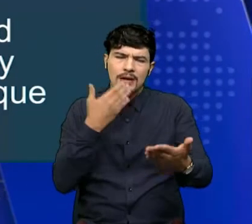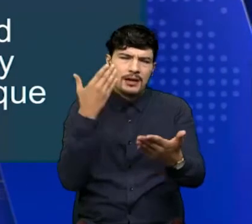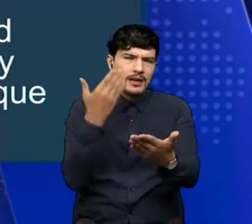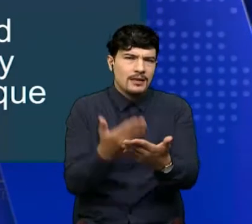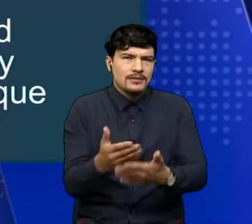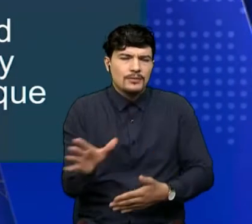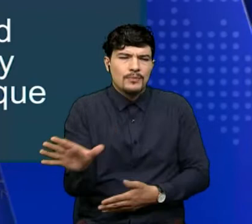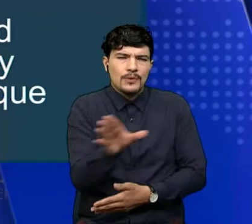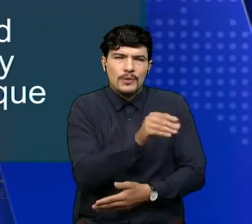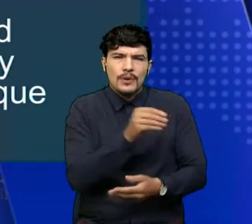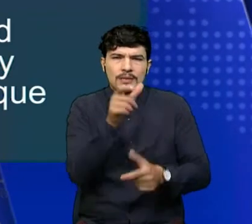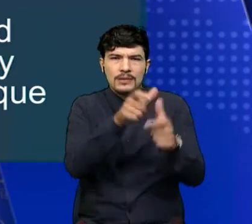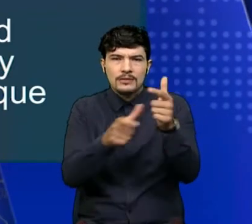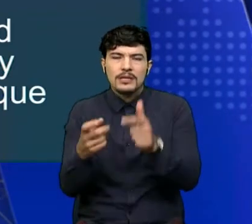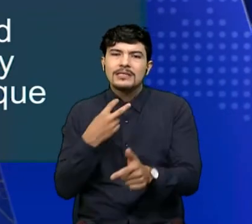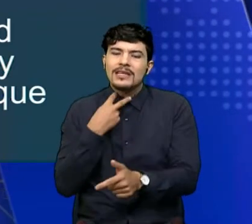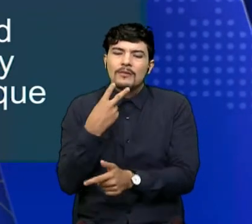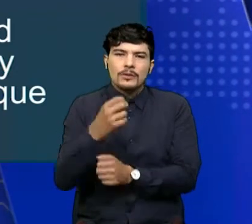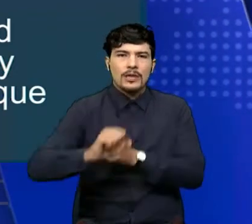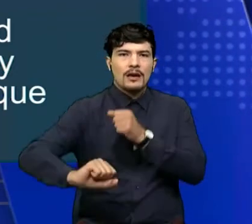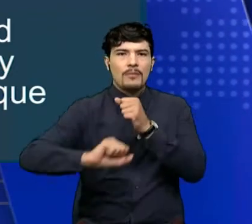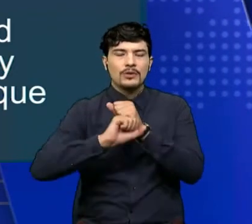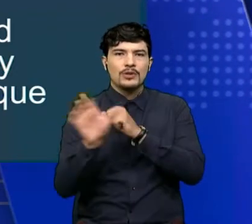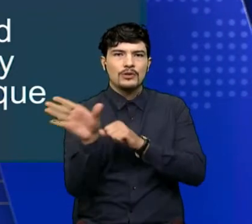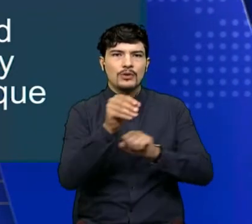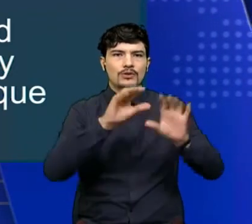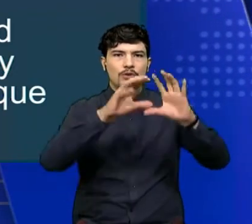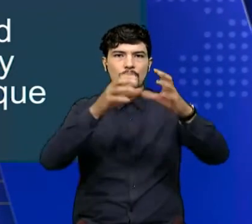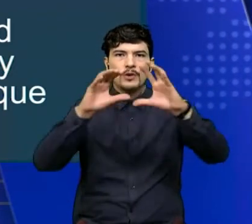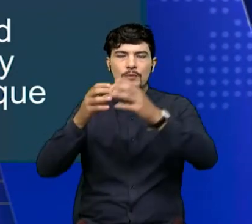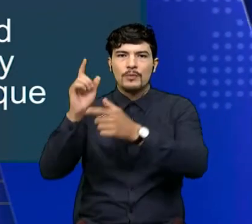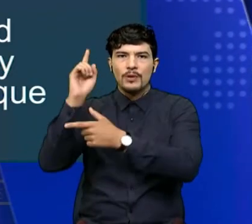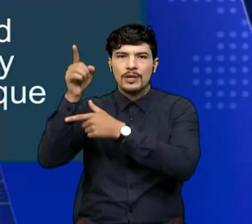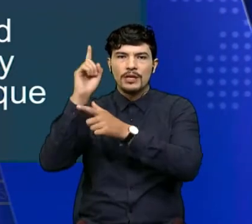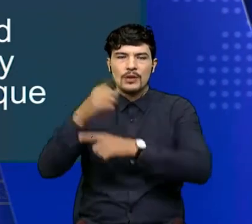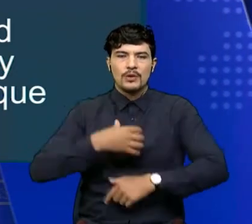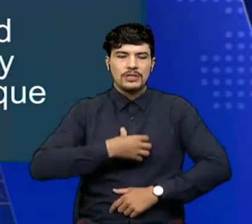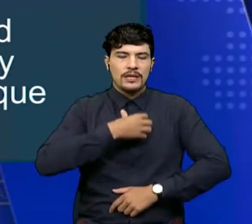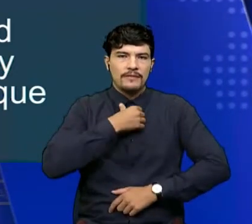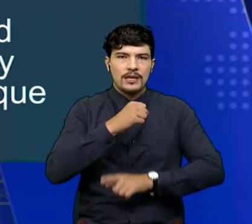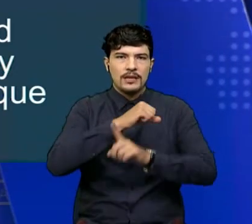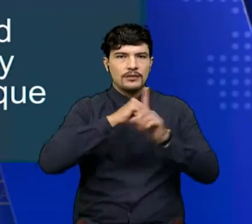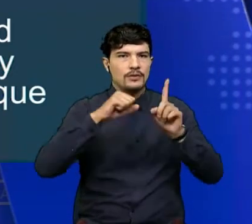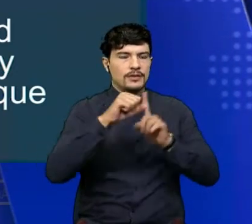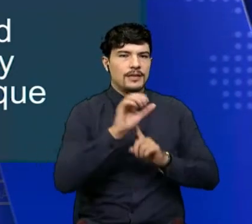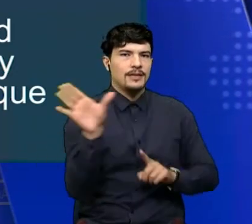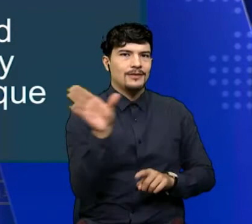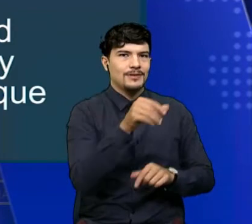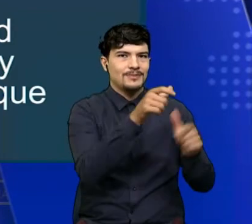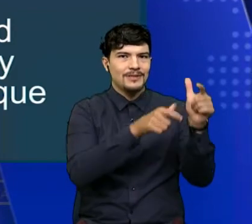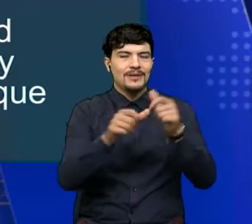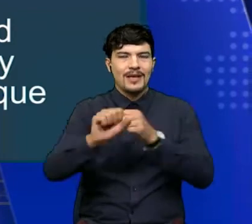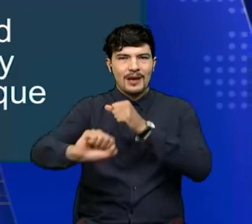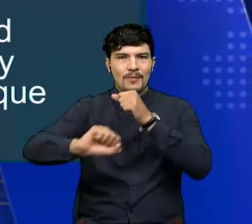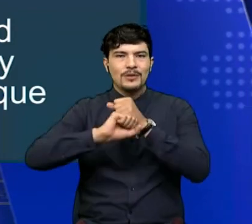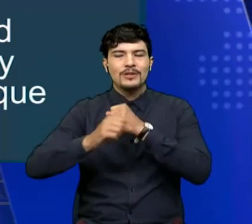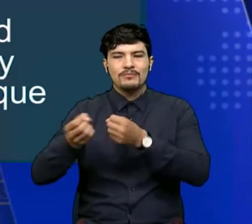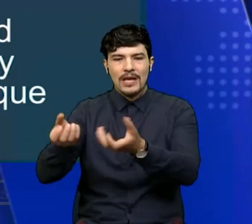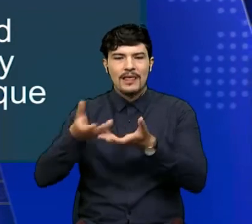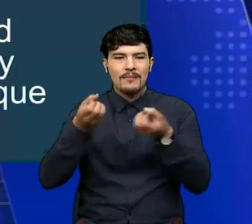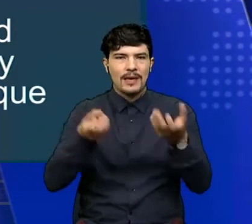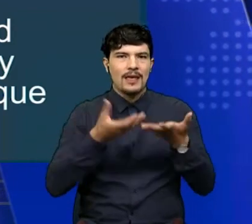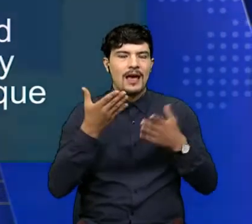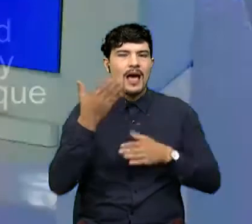las miles de voces de solidaridad de todos los sectores políticos cívicos sociales y de ciudadanos que he venido recibiendo